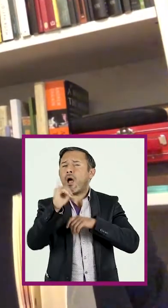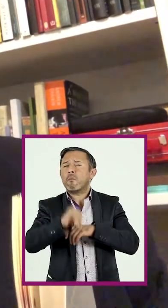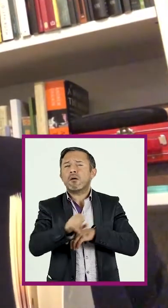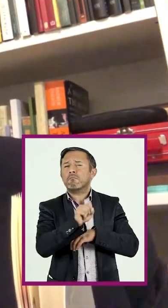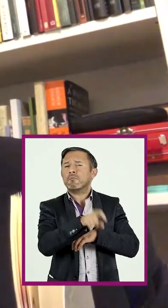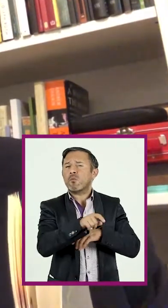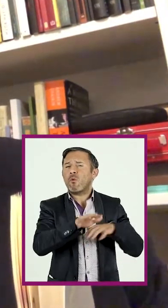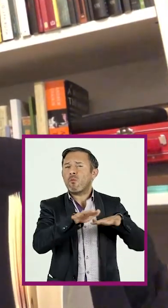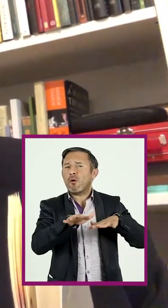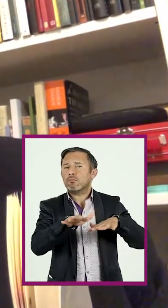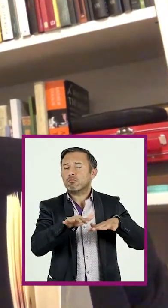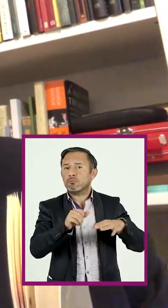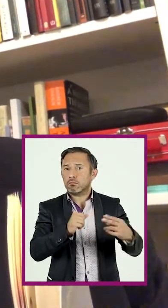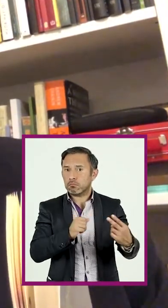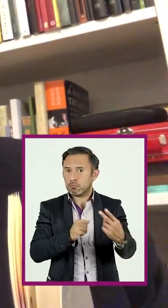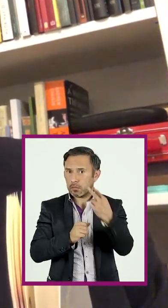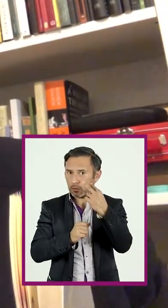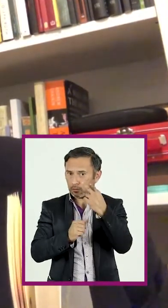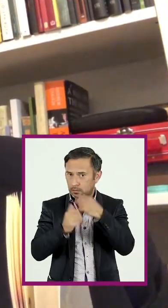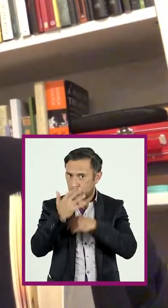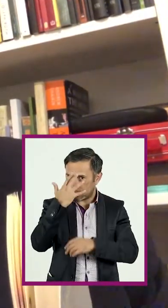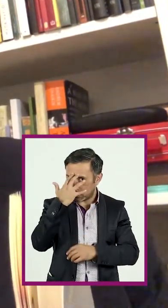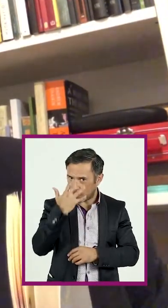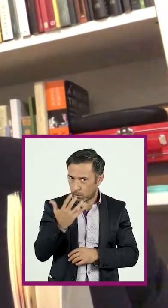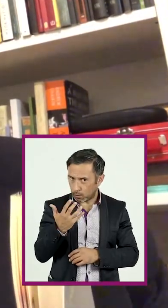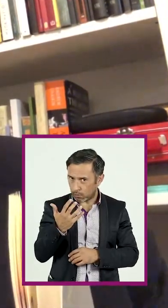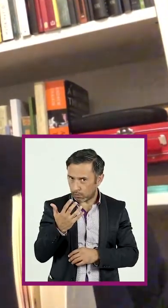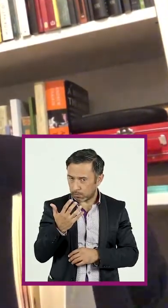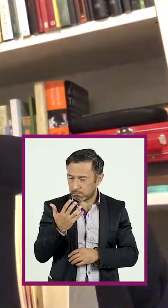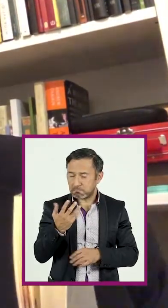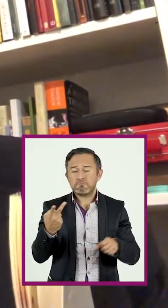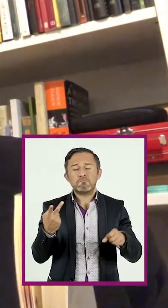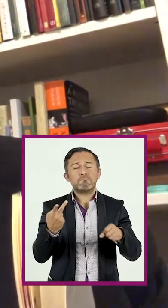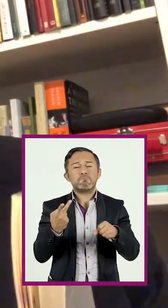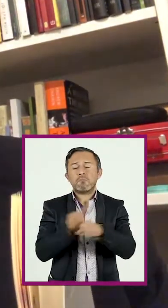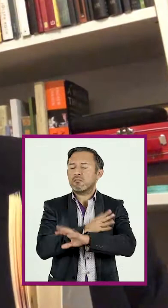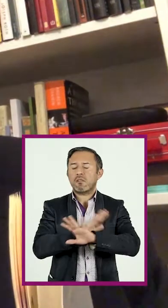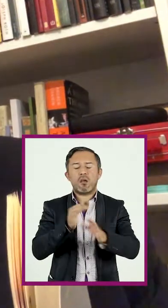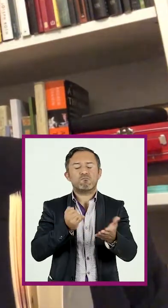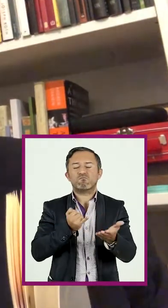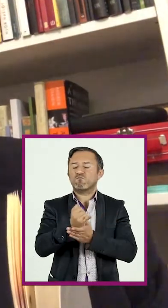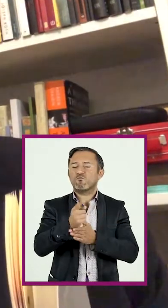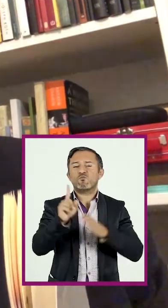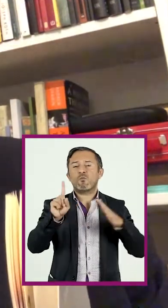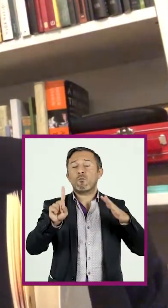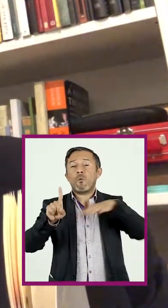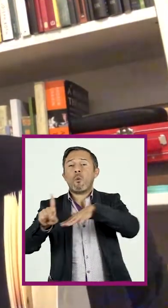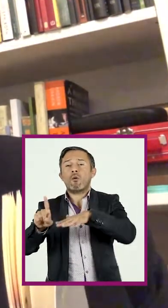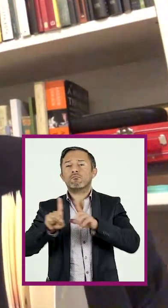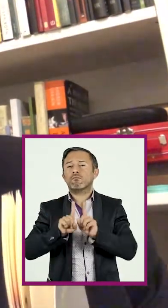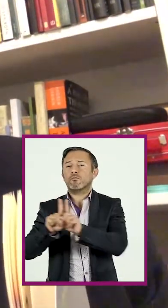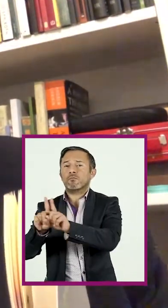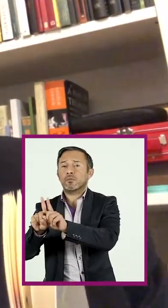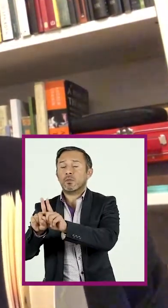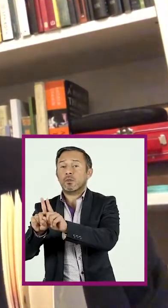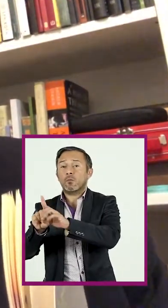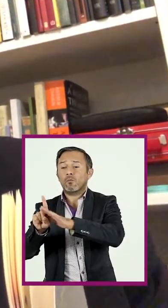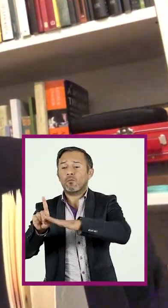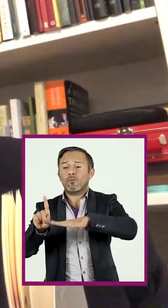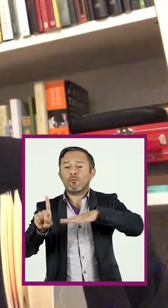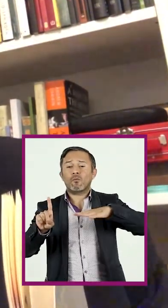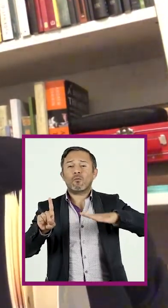Me miró seria. No, su decisión estaba tomada. No podía